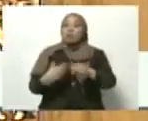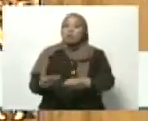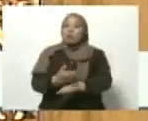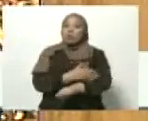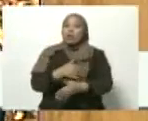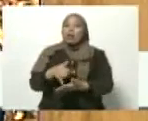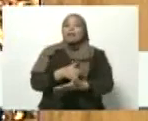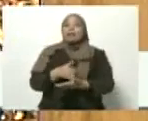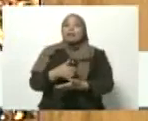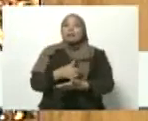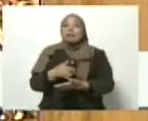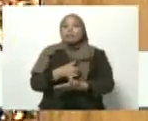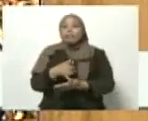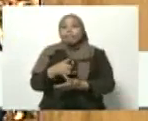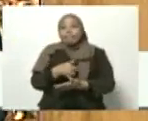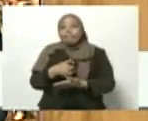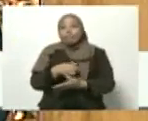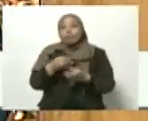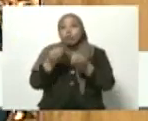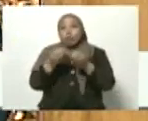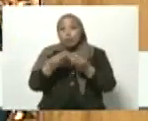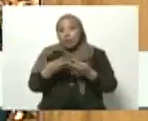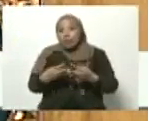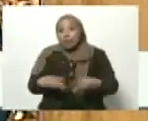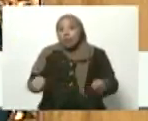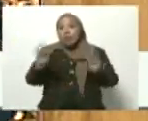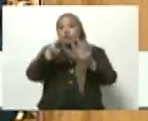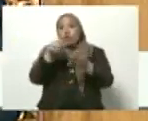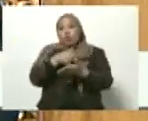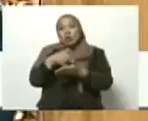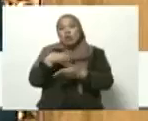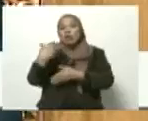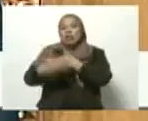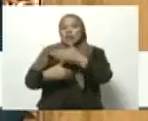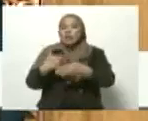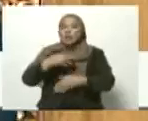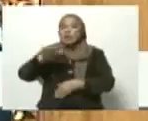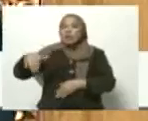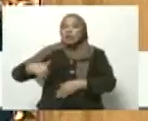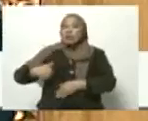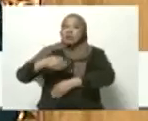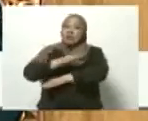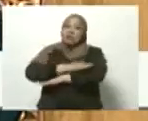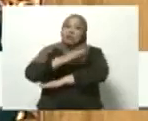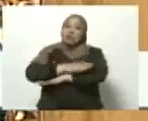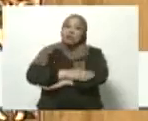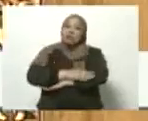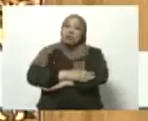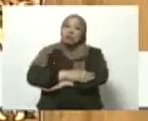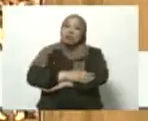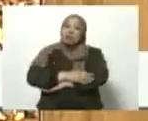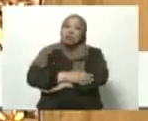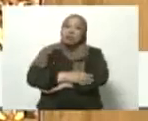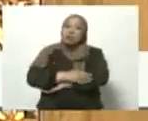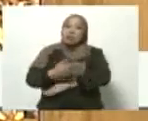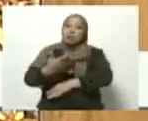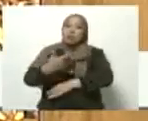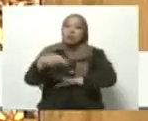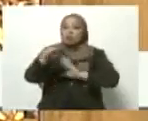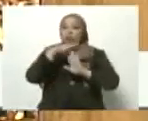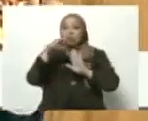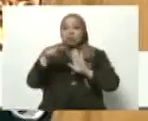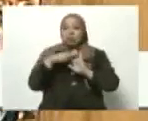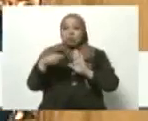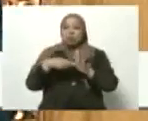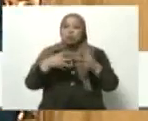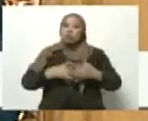debilitada, van a ser aún más debilitadas por todo lo que viene, y nuestro papel es lanzarnos, fíjense, todas estas medidas coercitivas que Estados